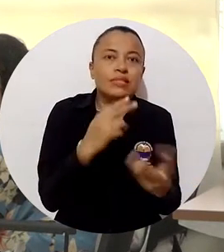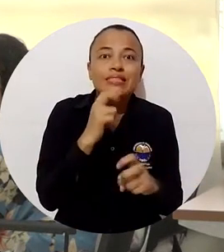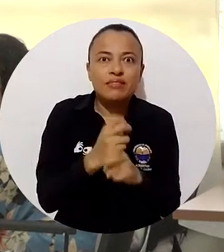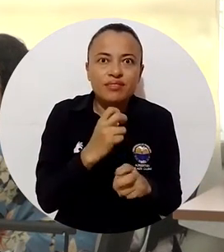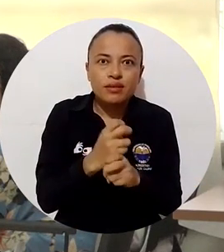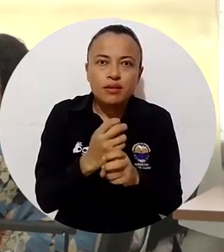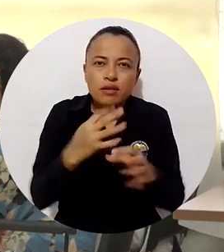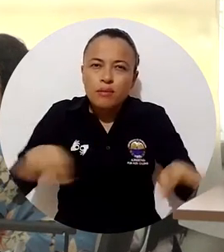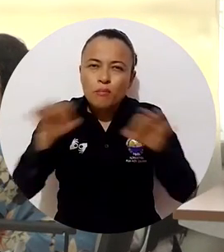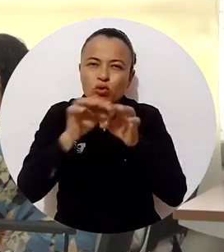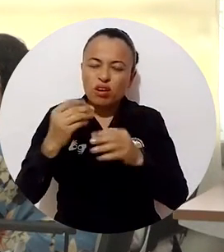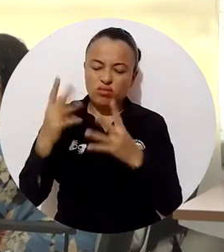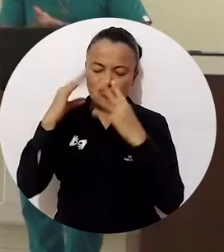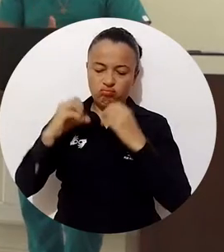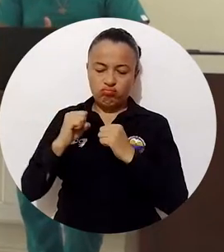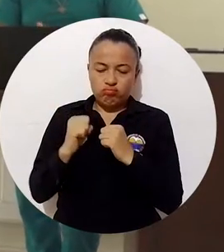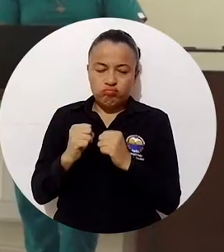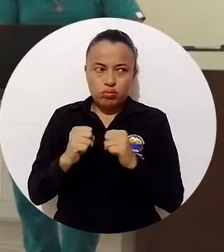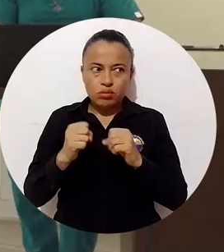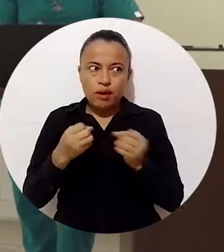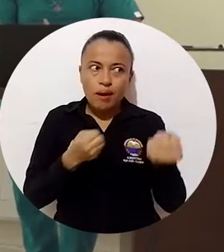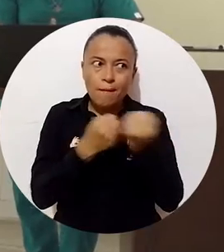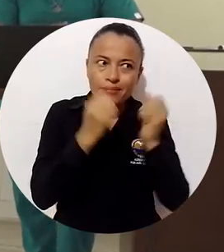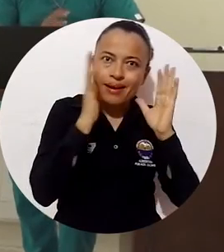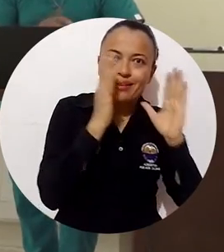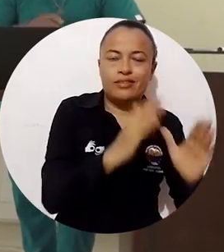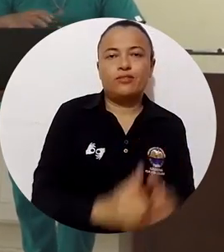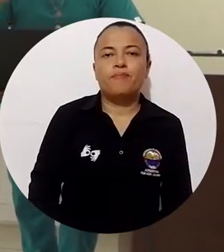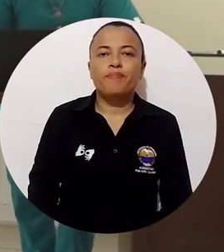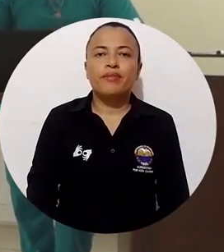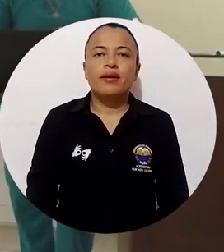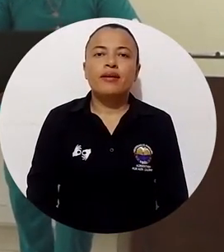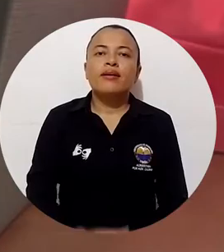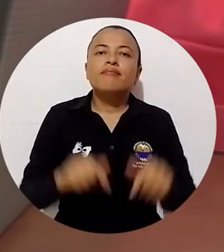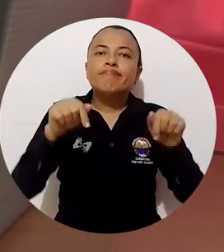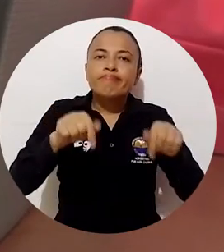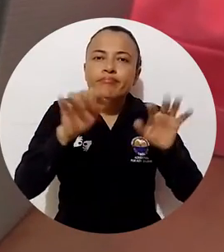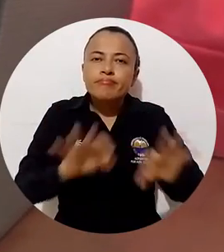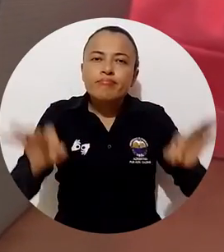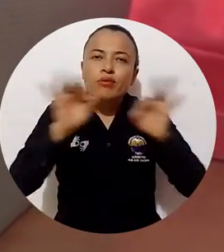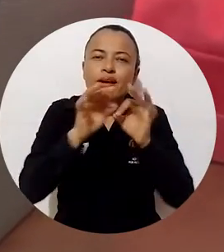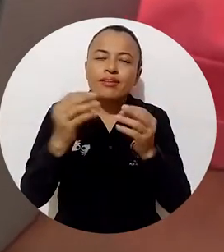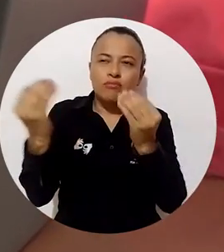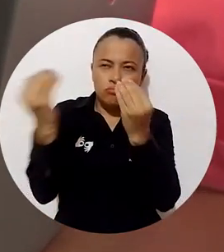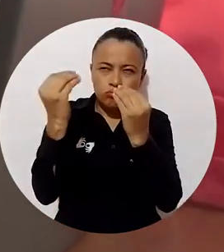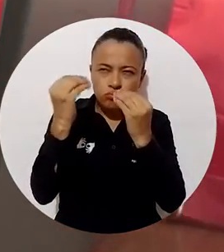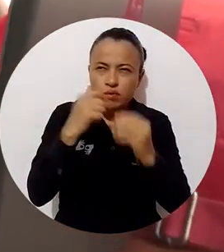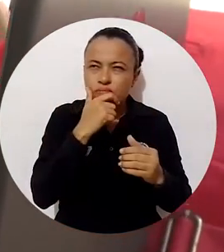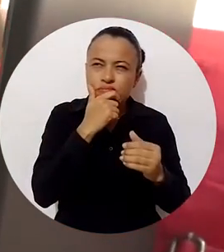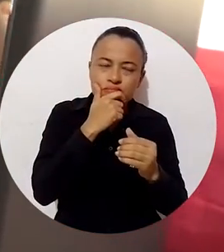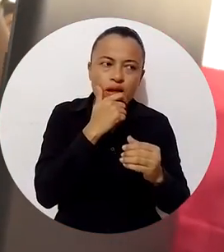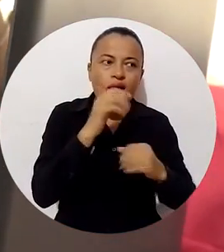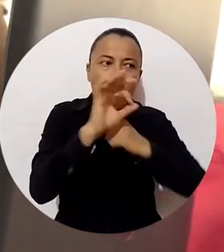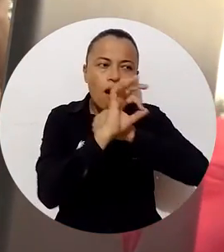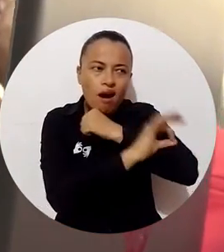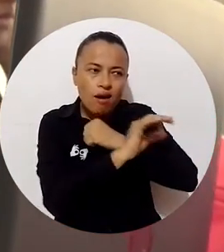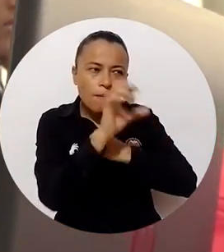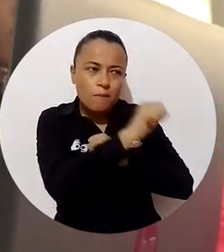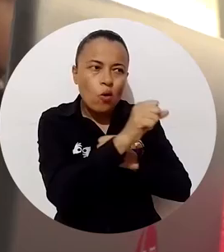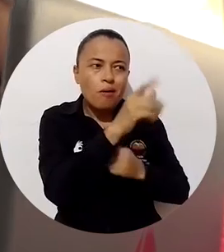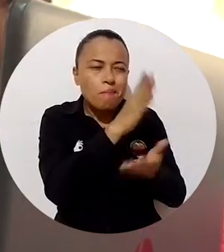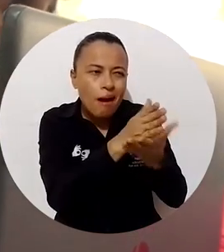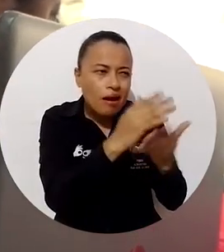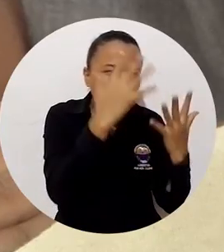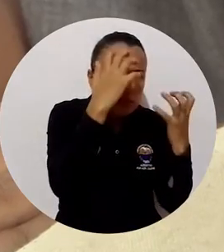la atención de estos estudiantes. Este taller consiste en aprender a identificar signos de alarma en el comportamiento de los estudiantes y de esta